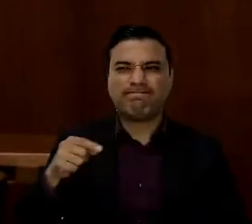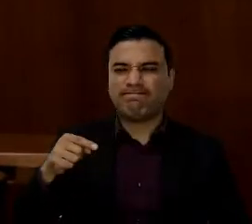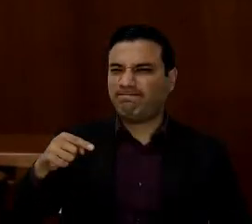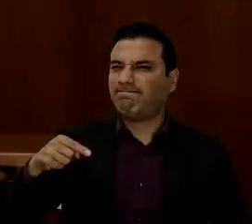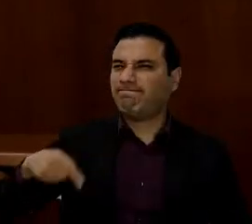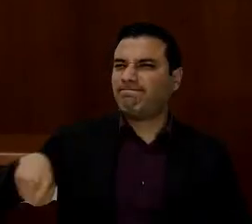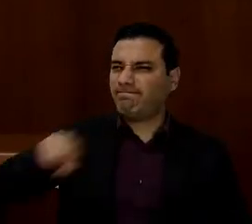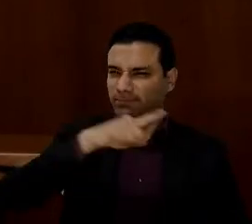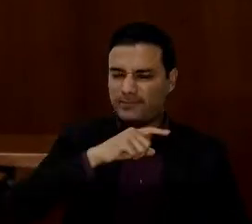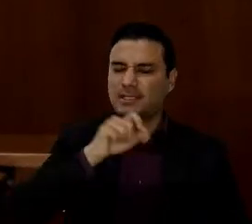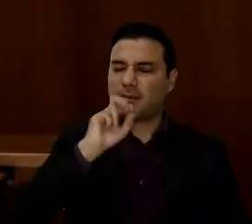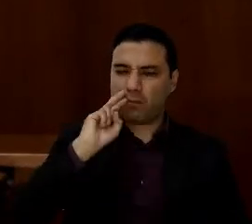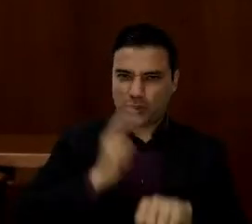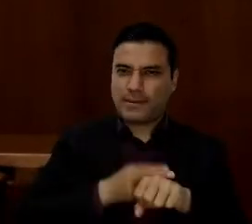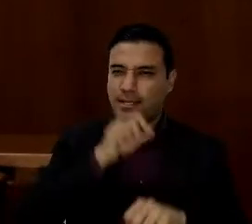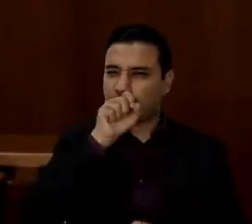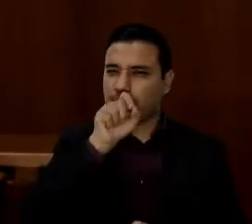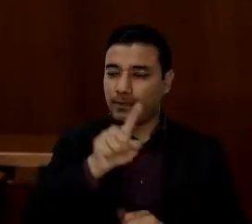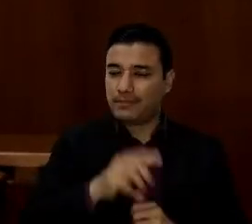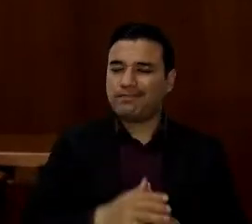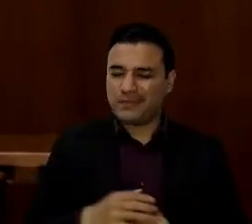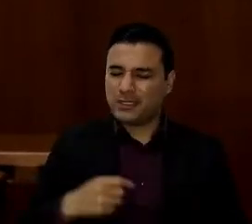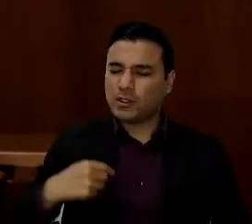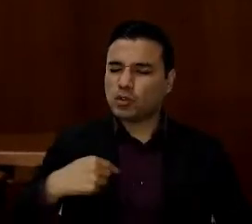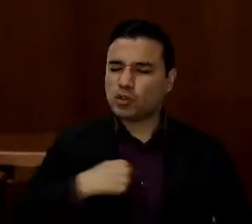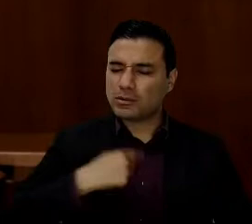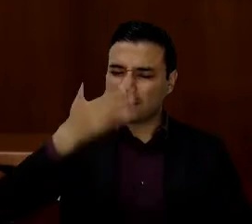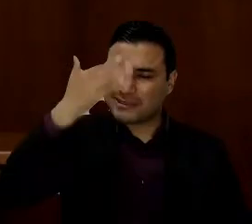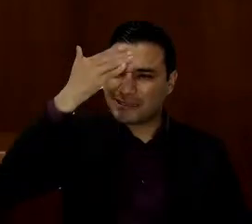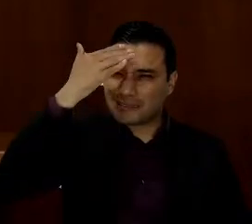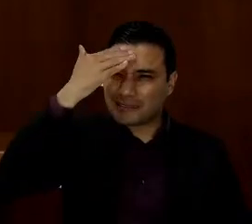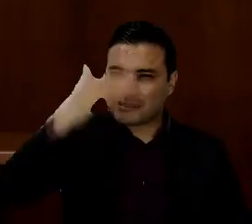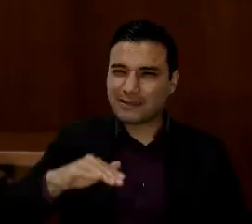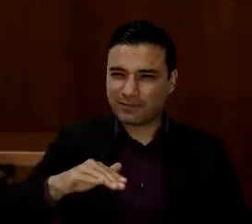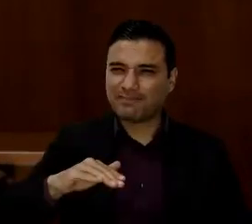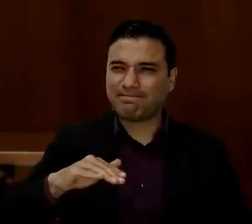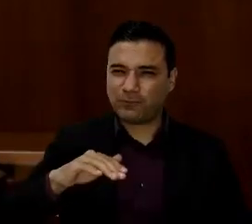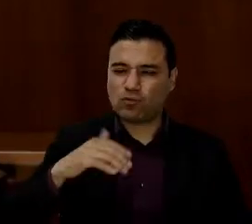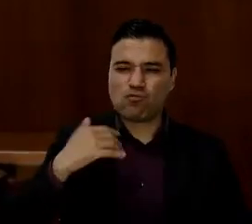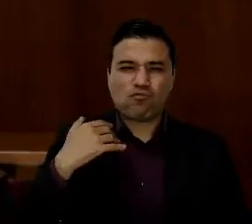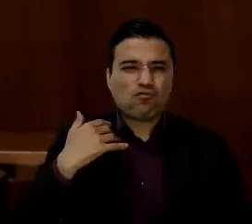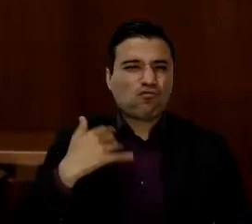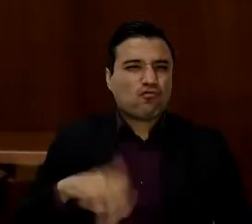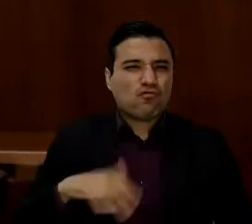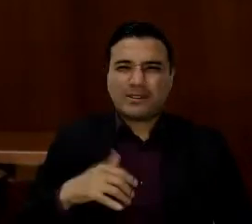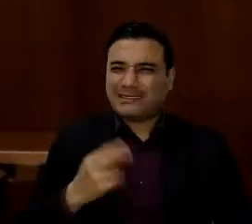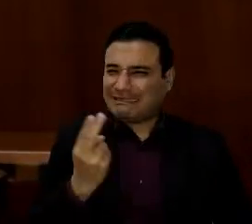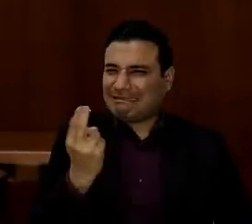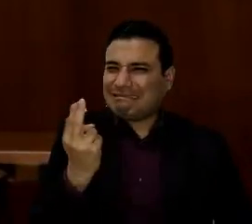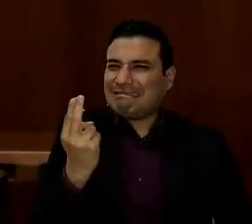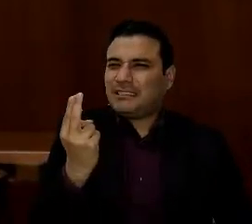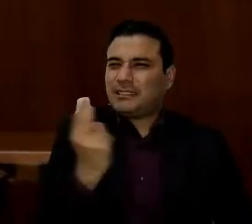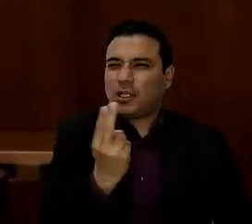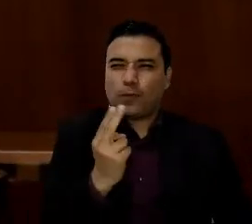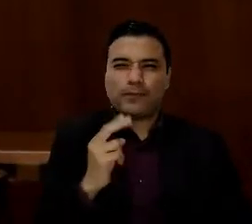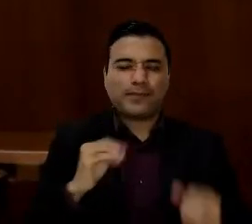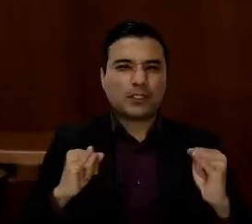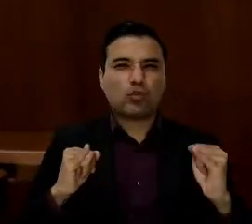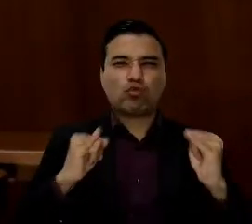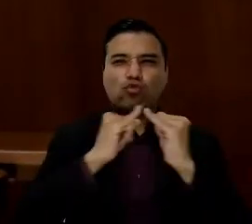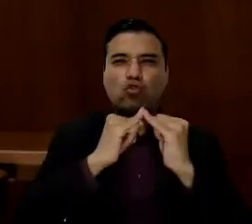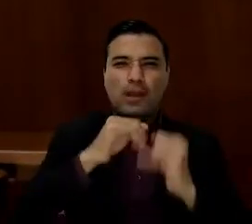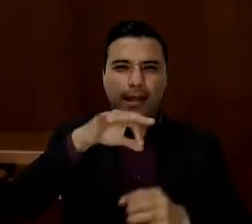de lo indispensable y urgente que resulta que exista un árbitro legal